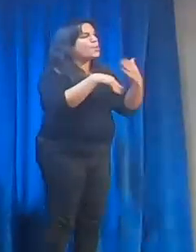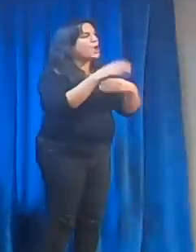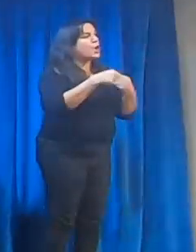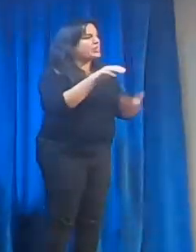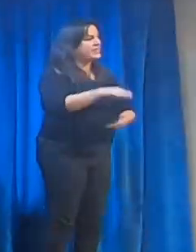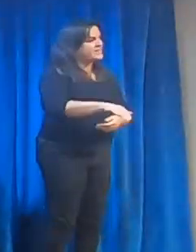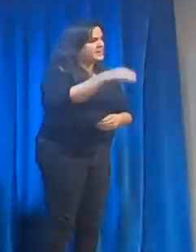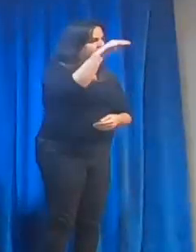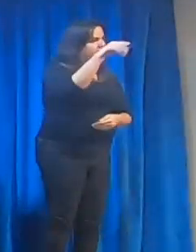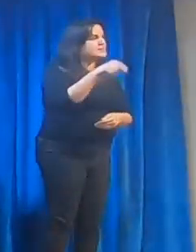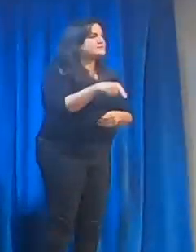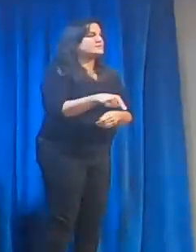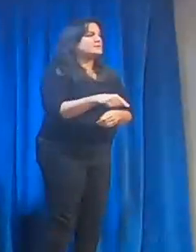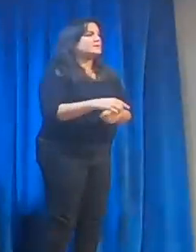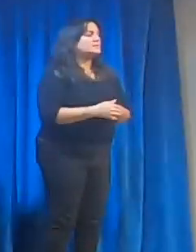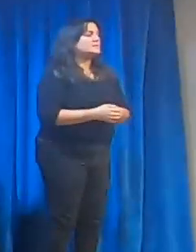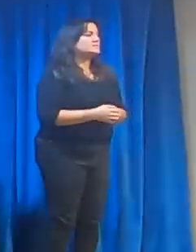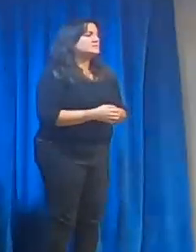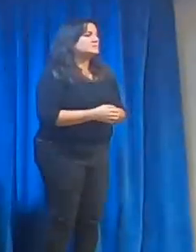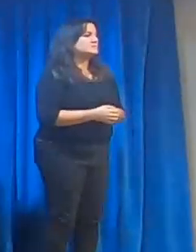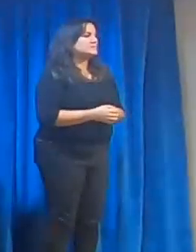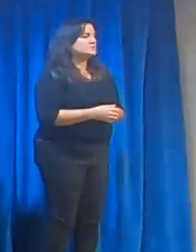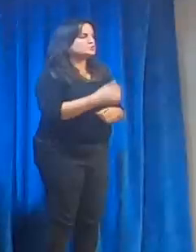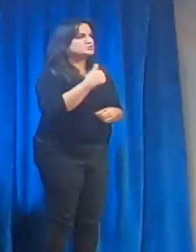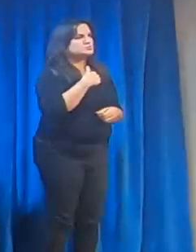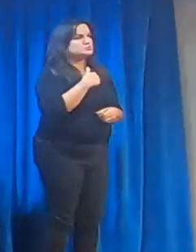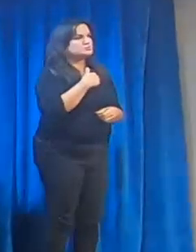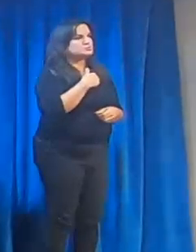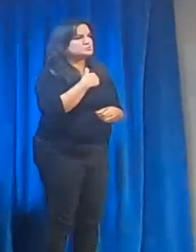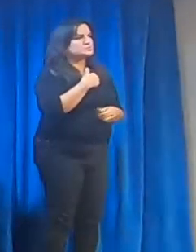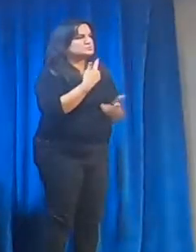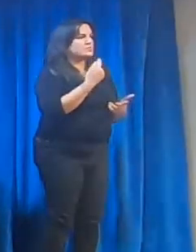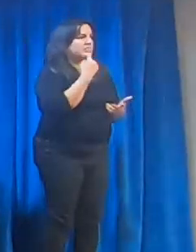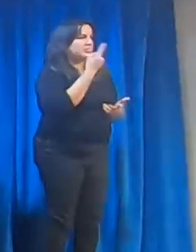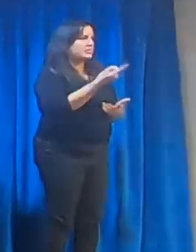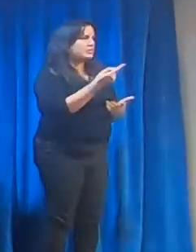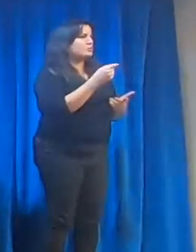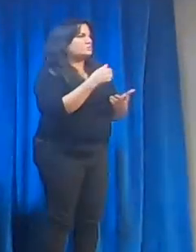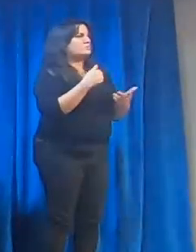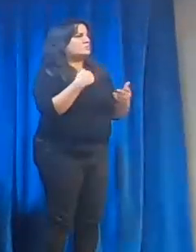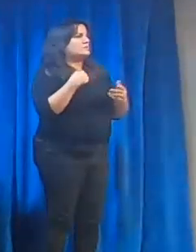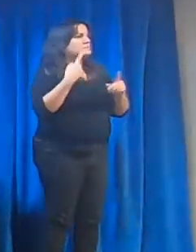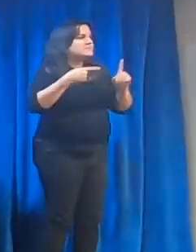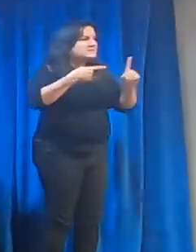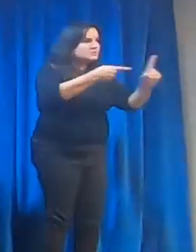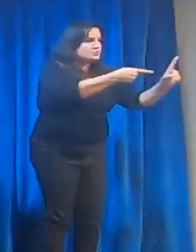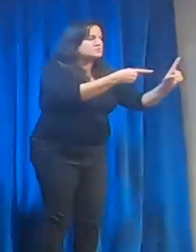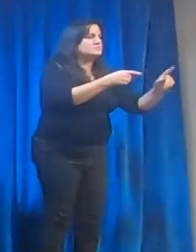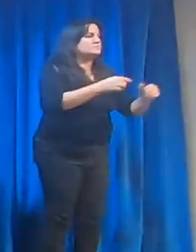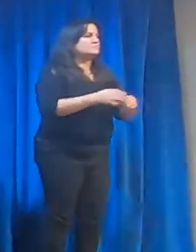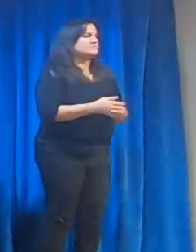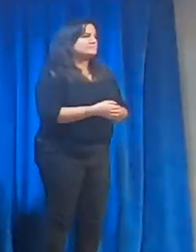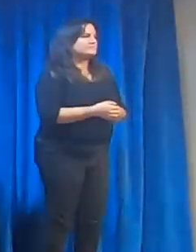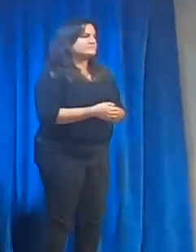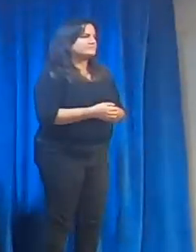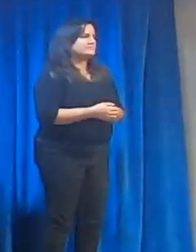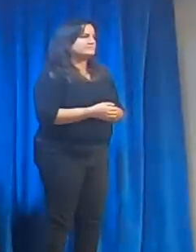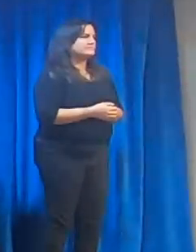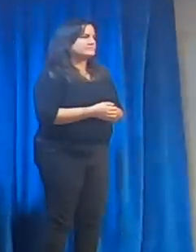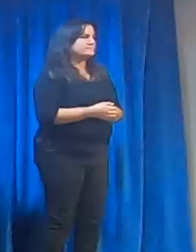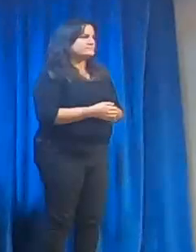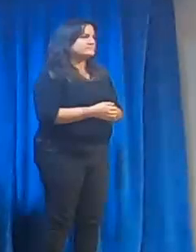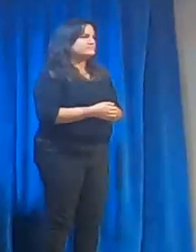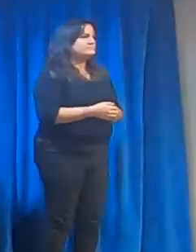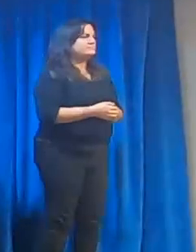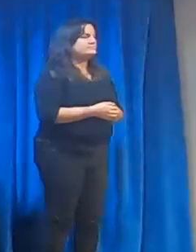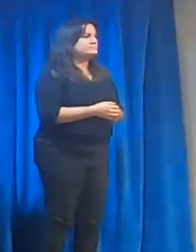los juegos de crianza, yo le llamo a todos los juegos que son de persecución, como es en este caso que relaté, los juegos de